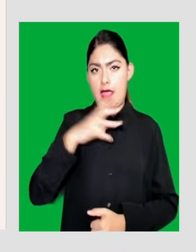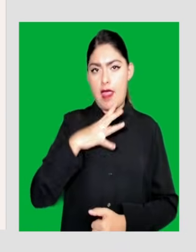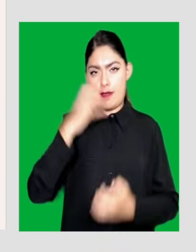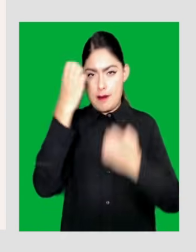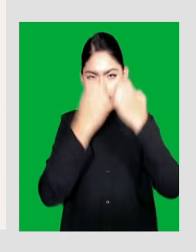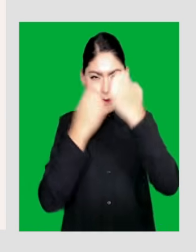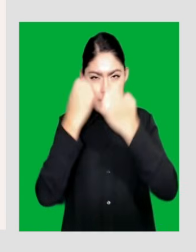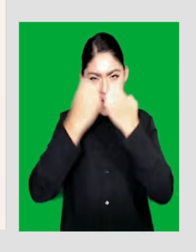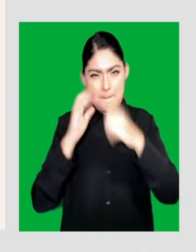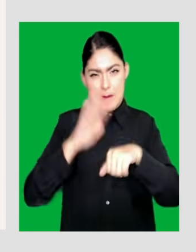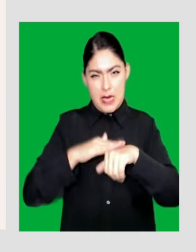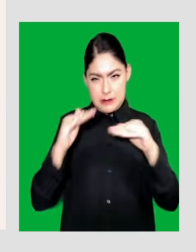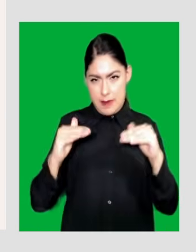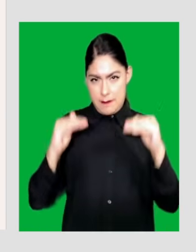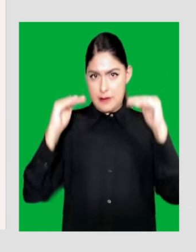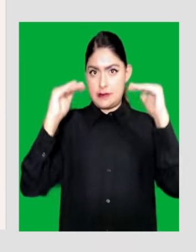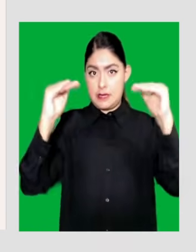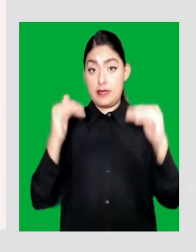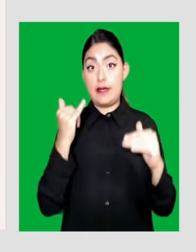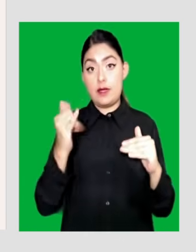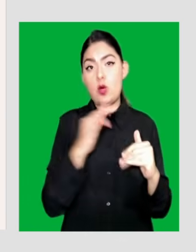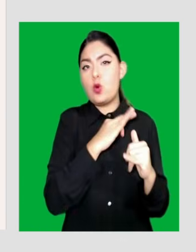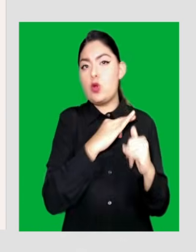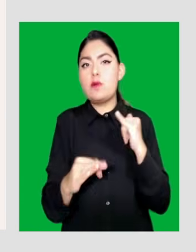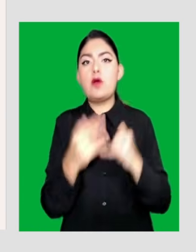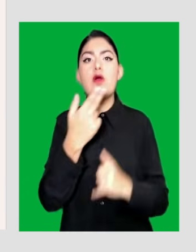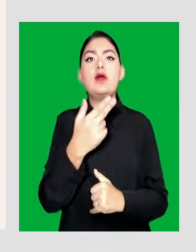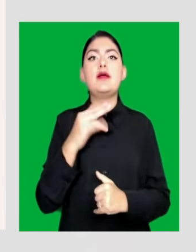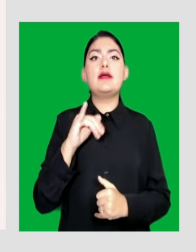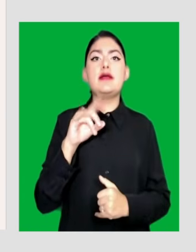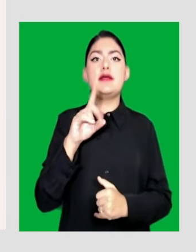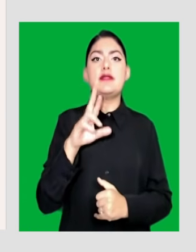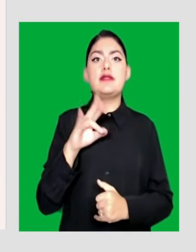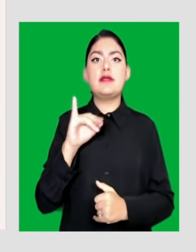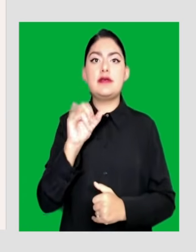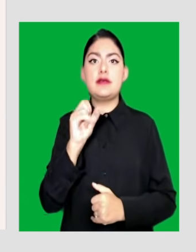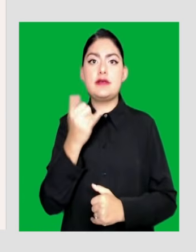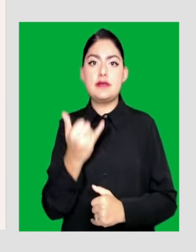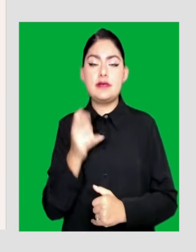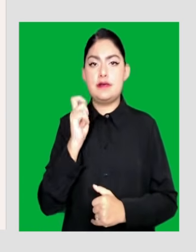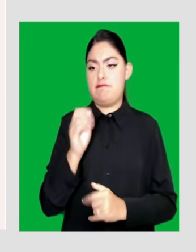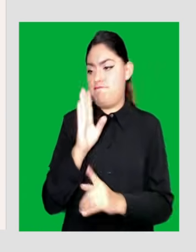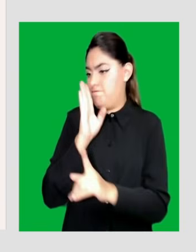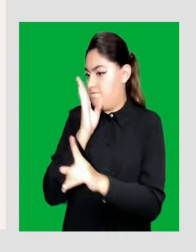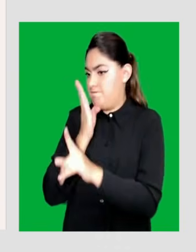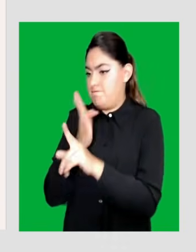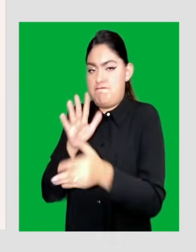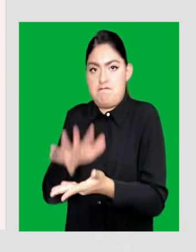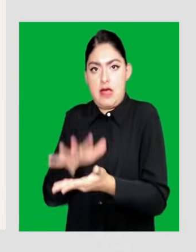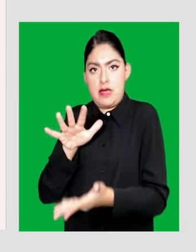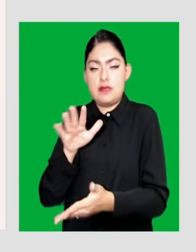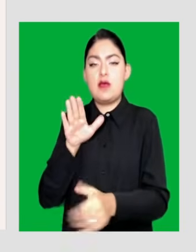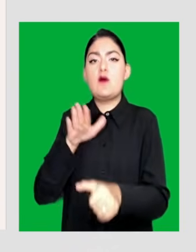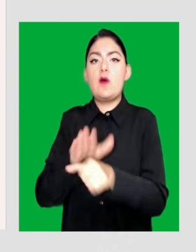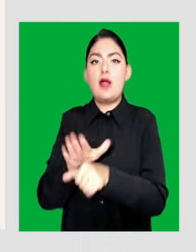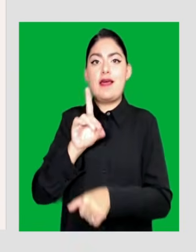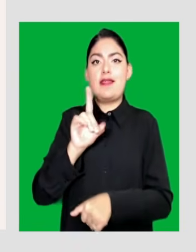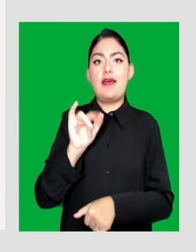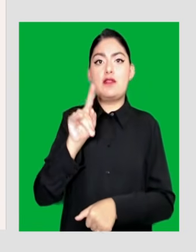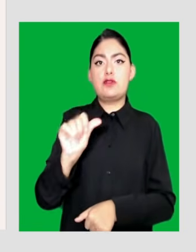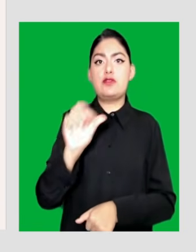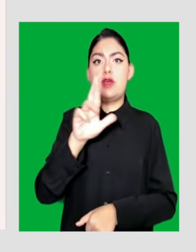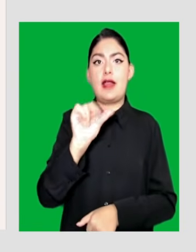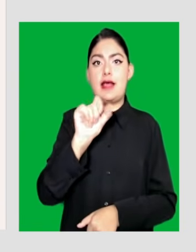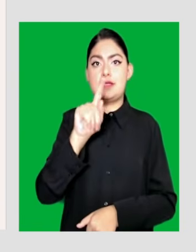GeoMedia, este sistema maneja tanto datos raster como vectoriales, ofreciendo flexibilidad en su uso. Manifold, un